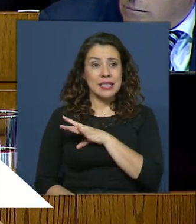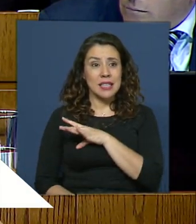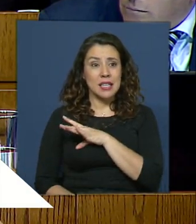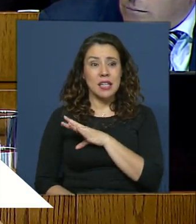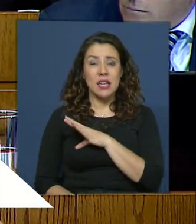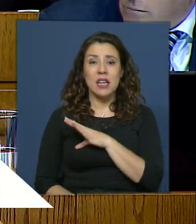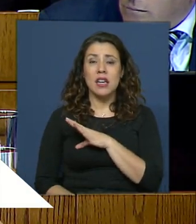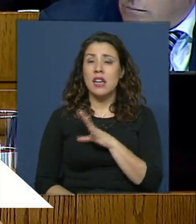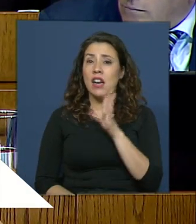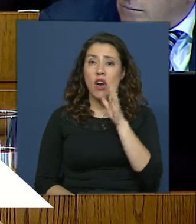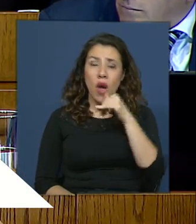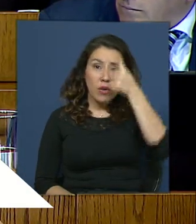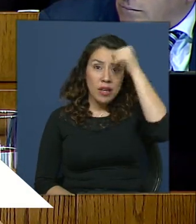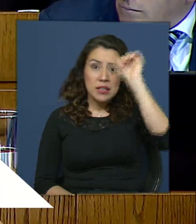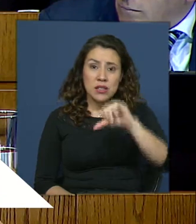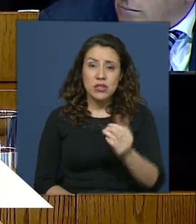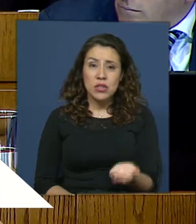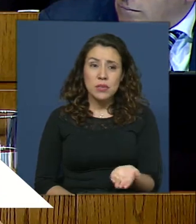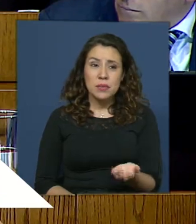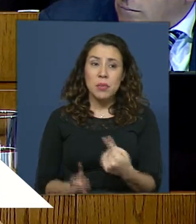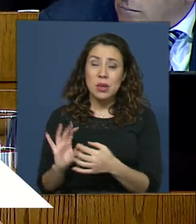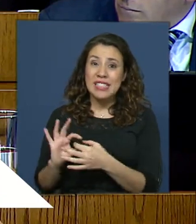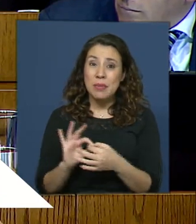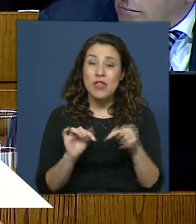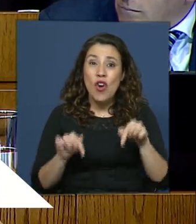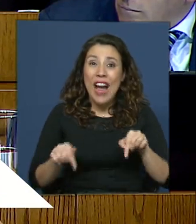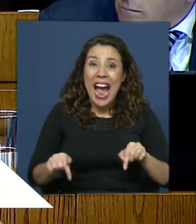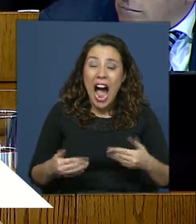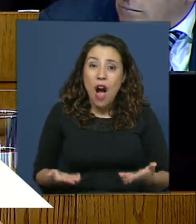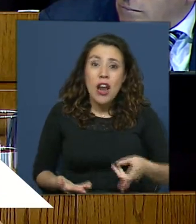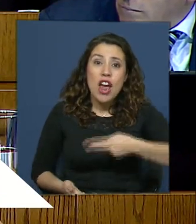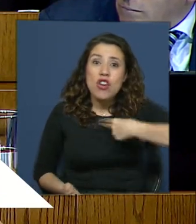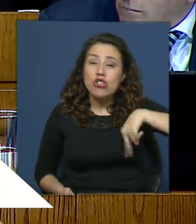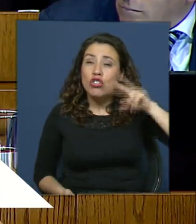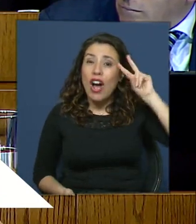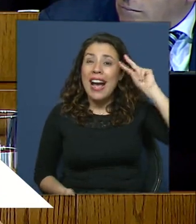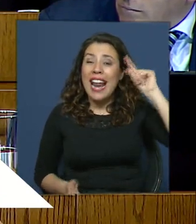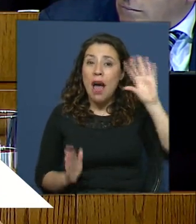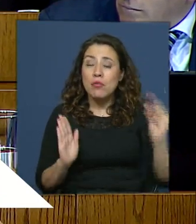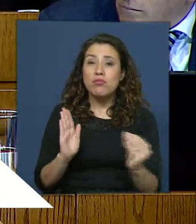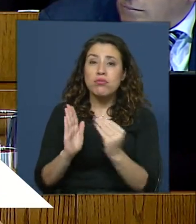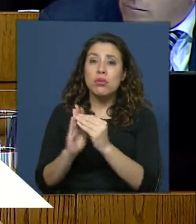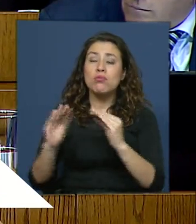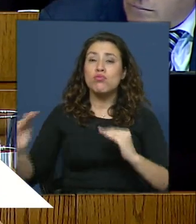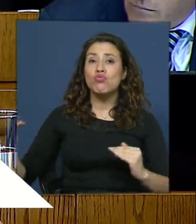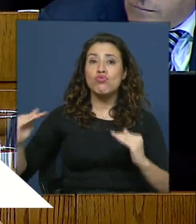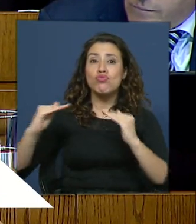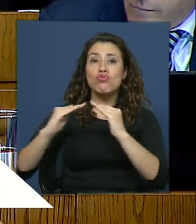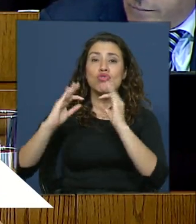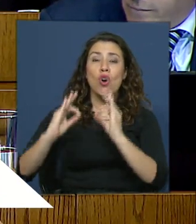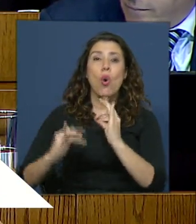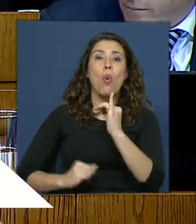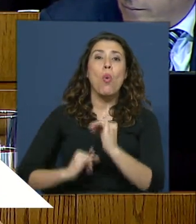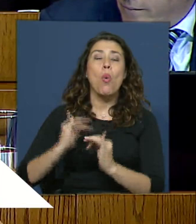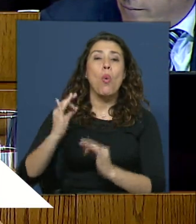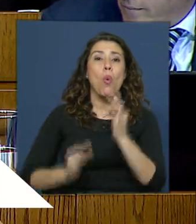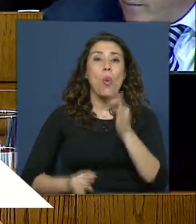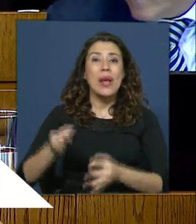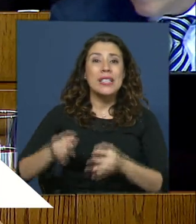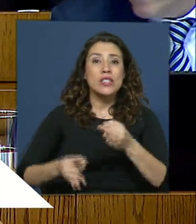tiene una penalidad, por eso que la estamos creando, para estar a la par con lo que son los juicios